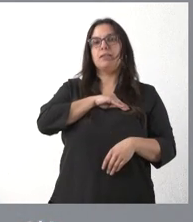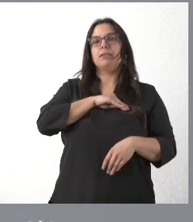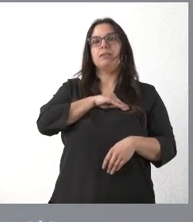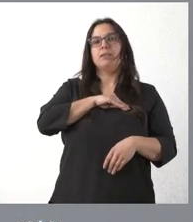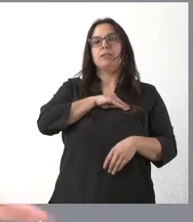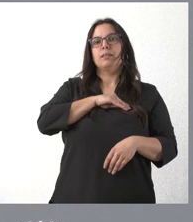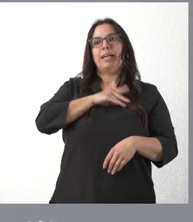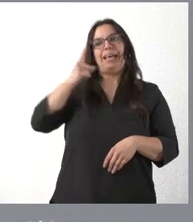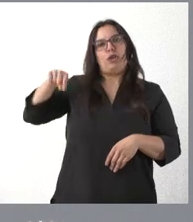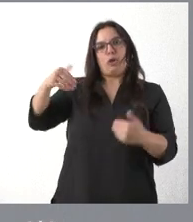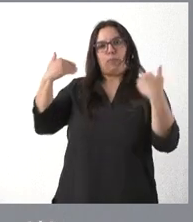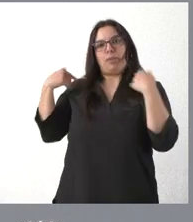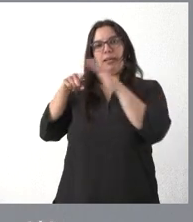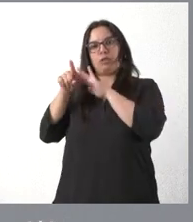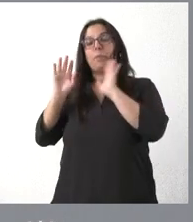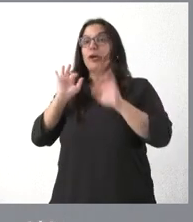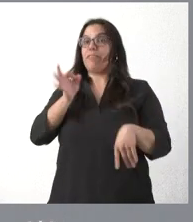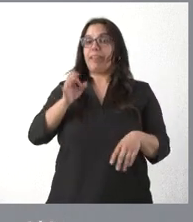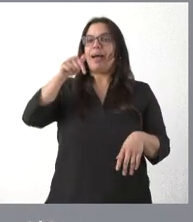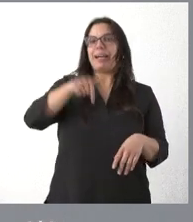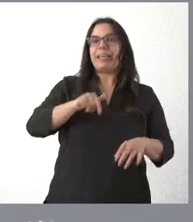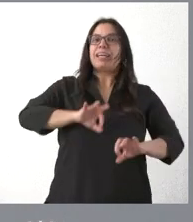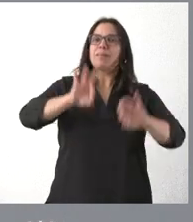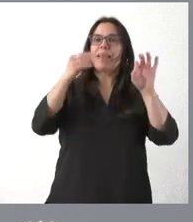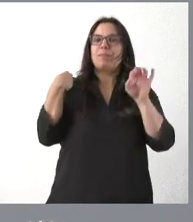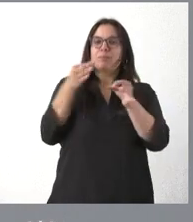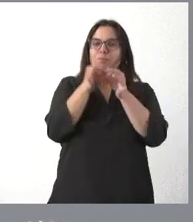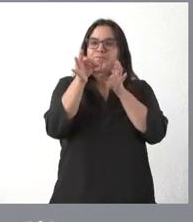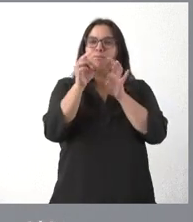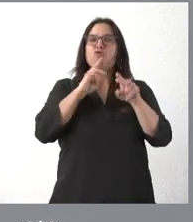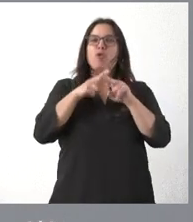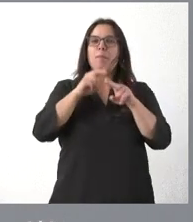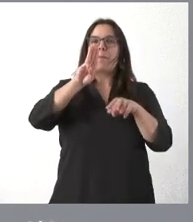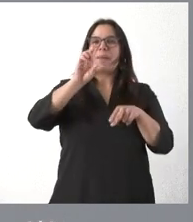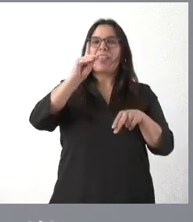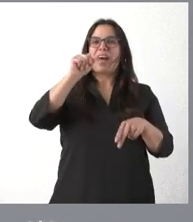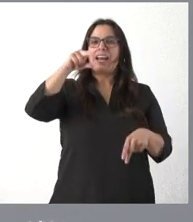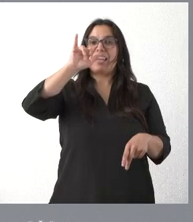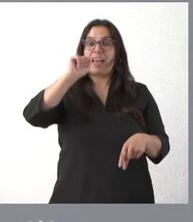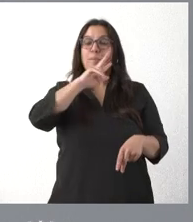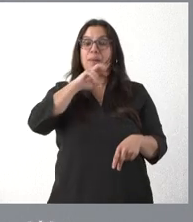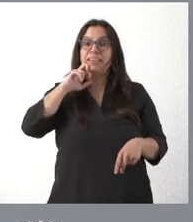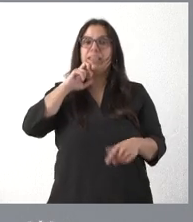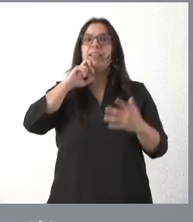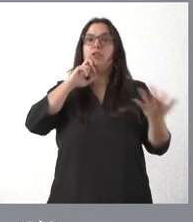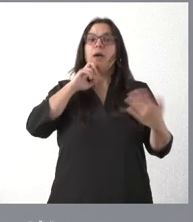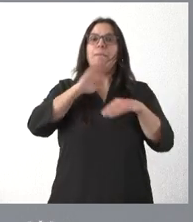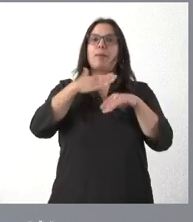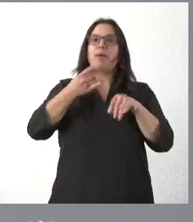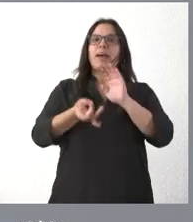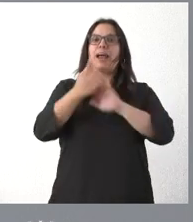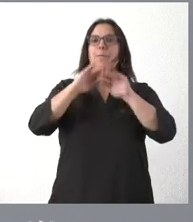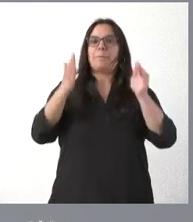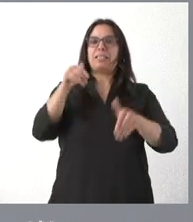de ámbito nacional pero sí que tenemos en nuestra comunidad esa singularidad de las pedanías que hemos querido seguir manteniendo y por tanto que pudiera haber mesas electorales